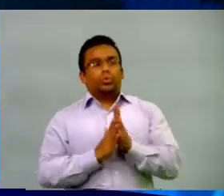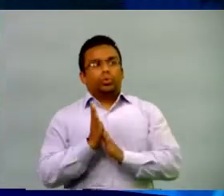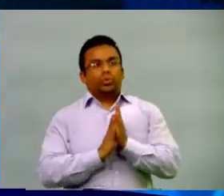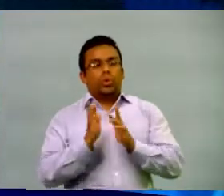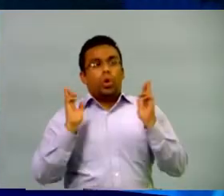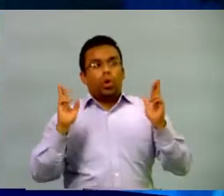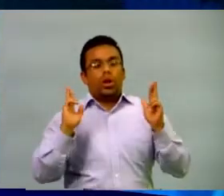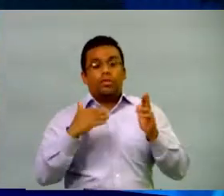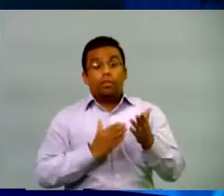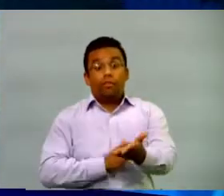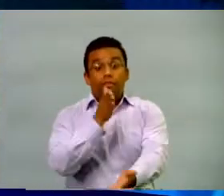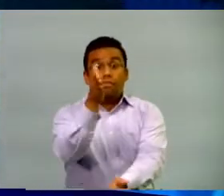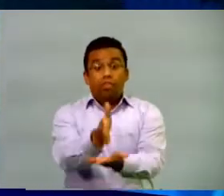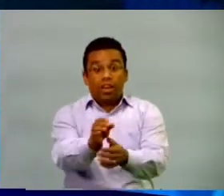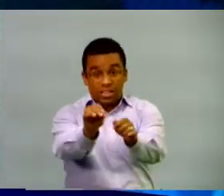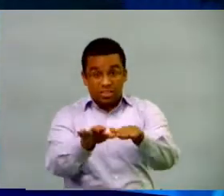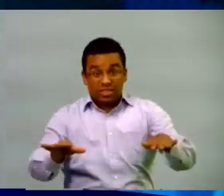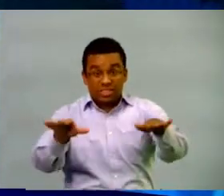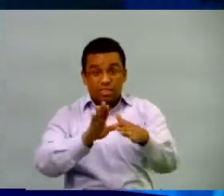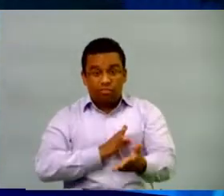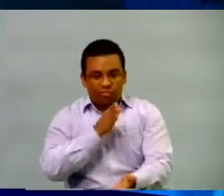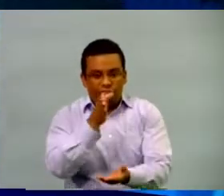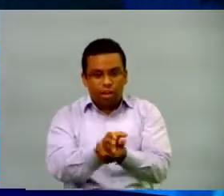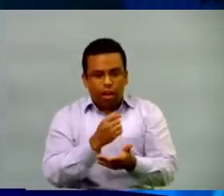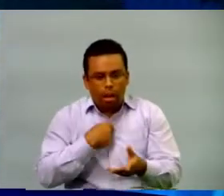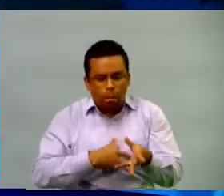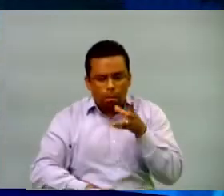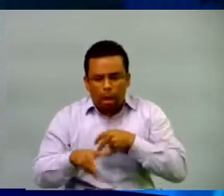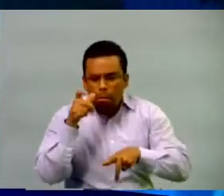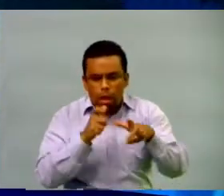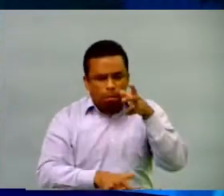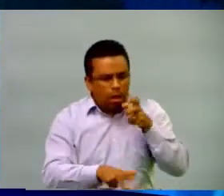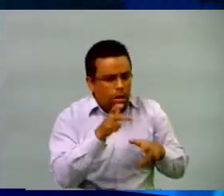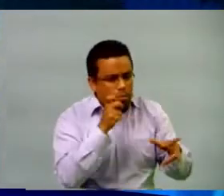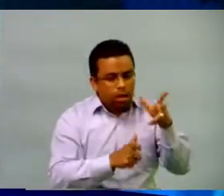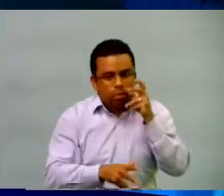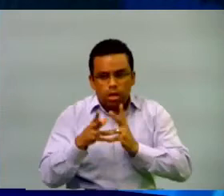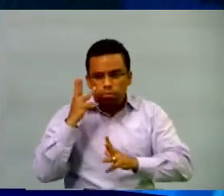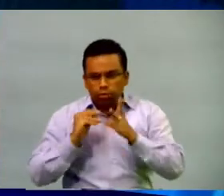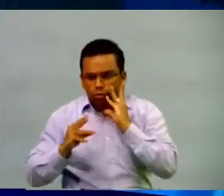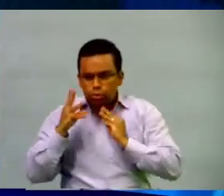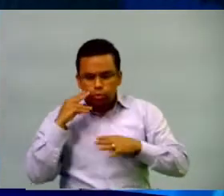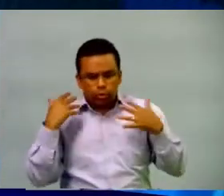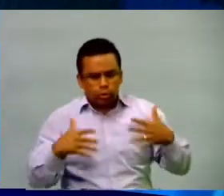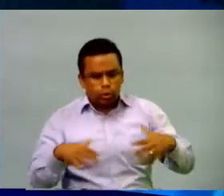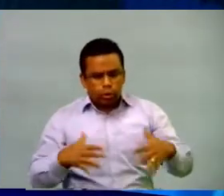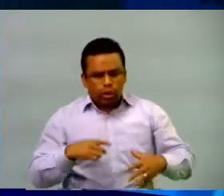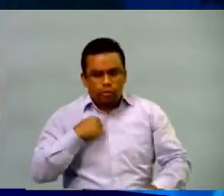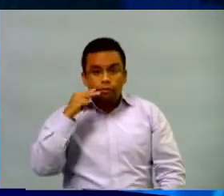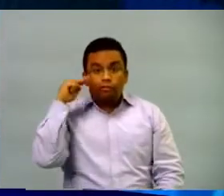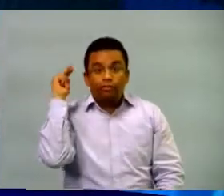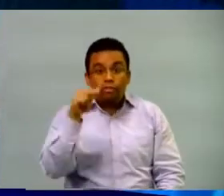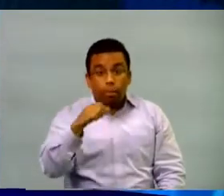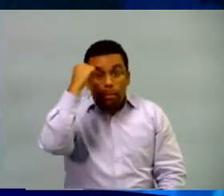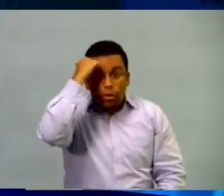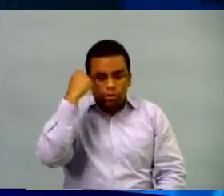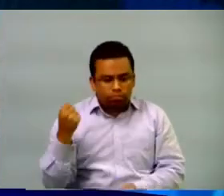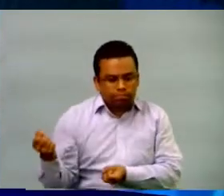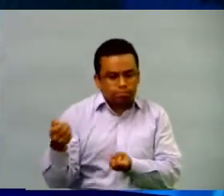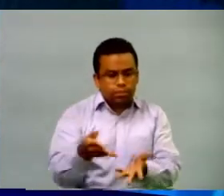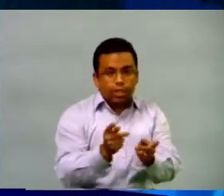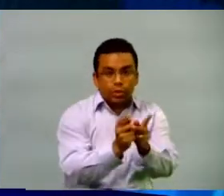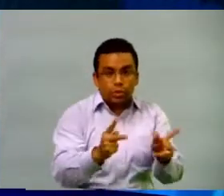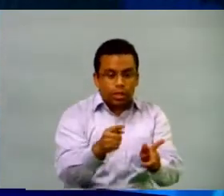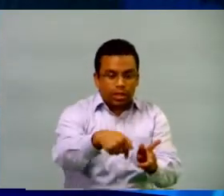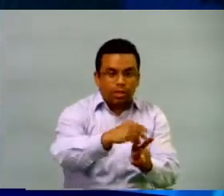cada vez que voy a las regiones, me lleno de gran satisfacción de ver cómo los profesores aportan a estos niños, a esta nueva Colombia que